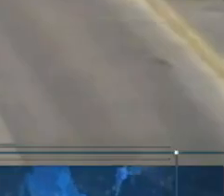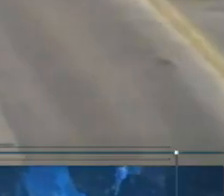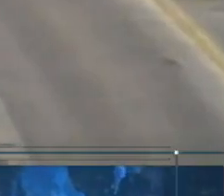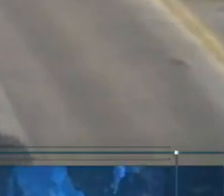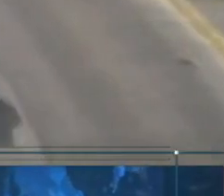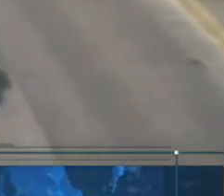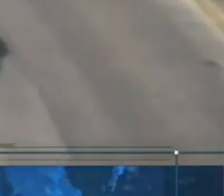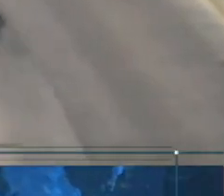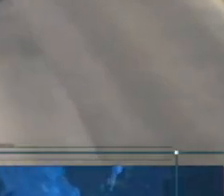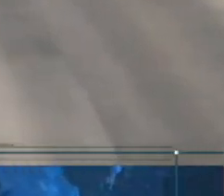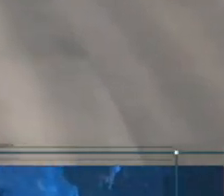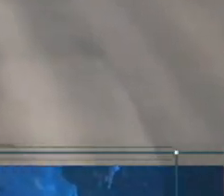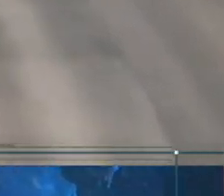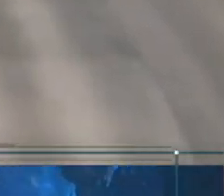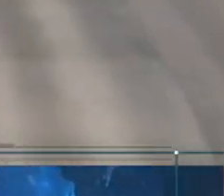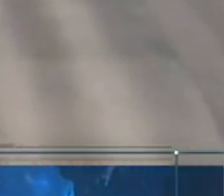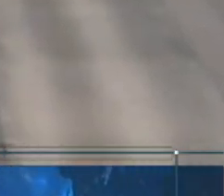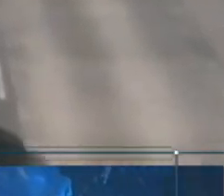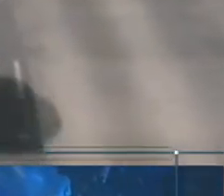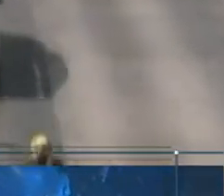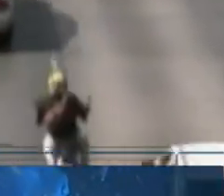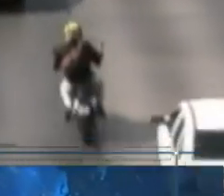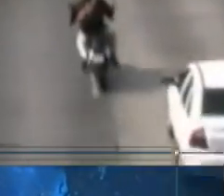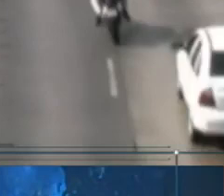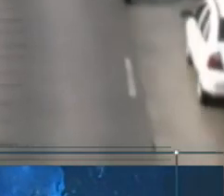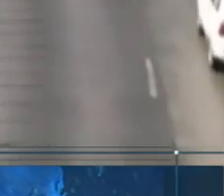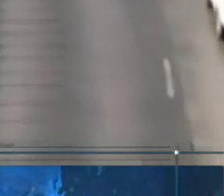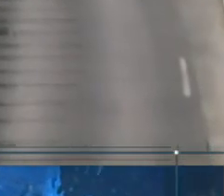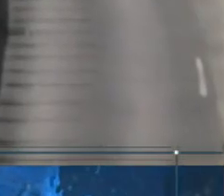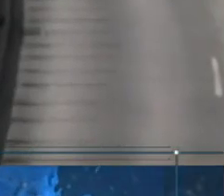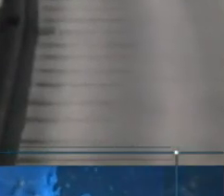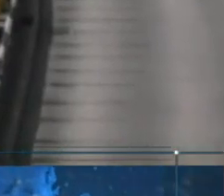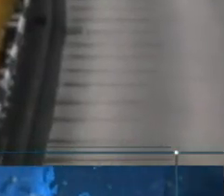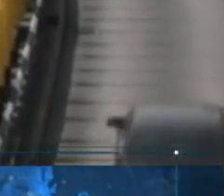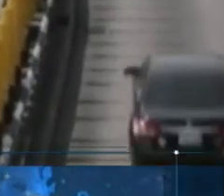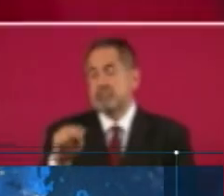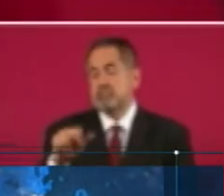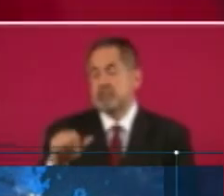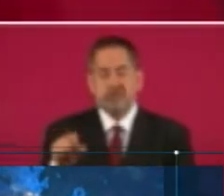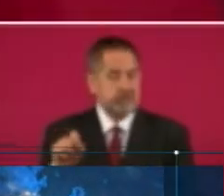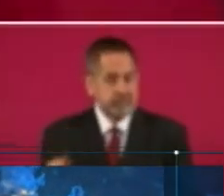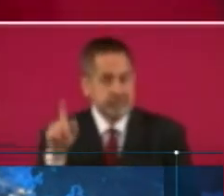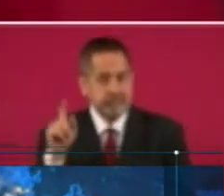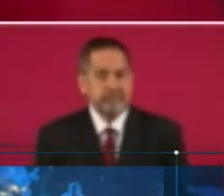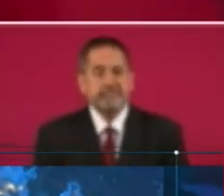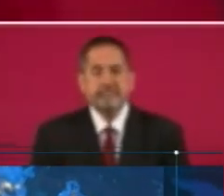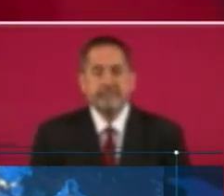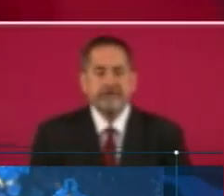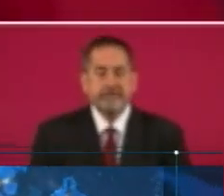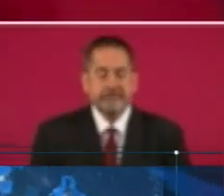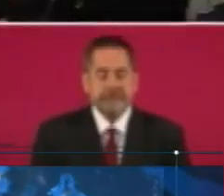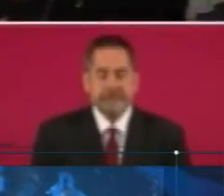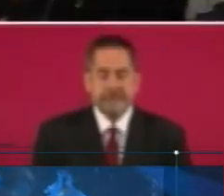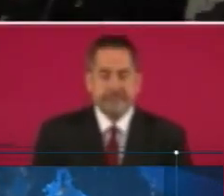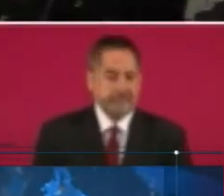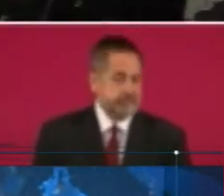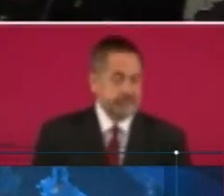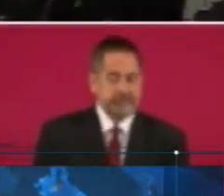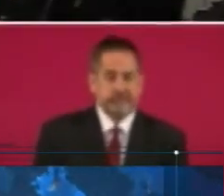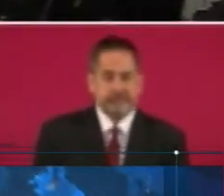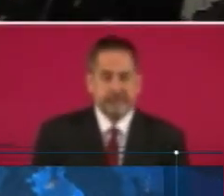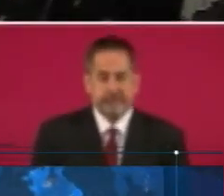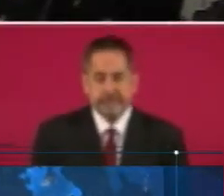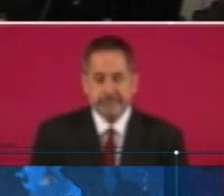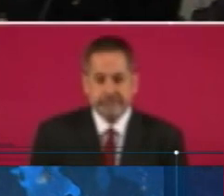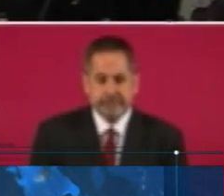casi 5 años para que el sistema volviera a funcionar normalmente. Llevan, Joaquín, casi